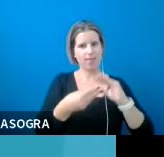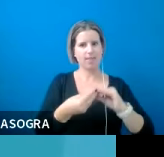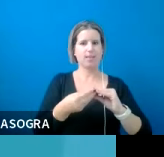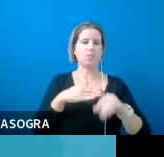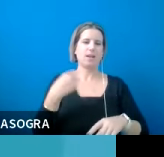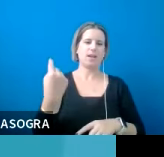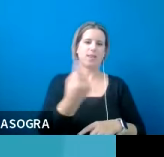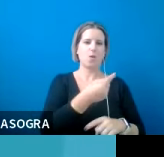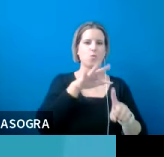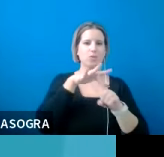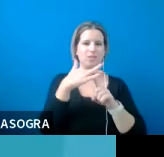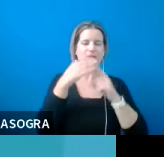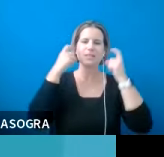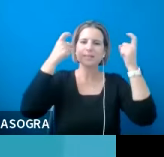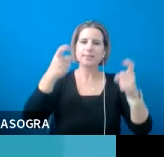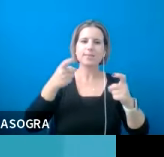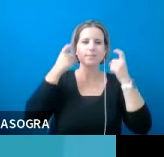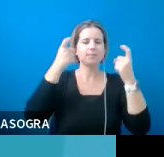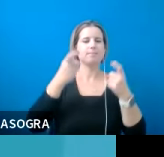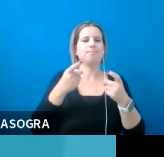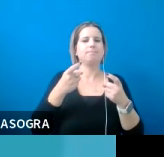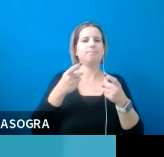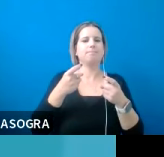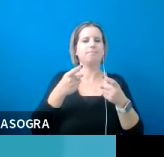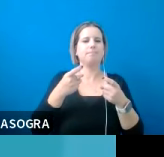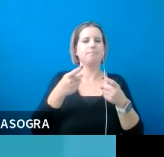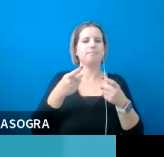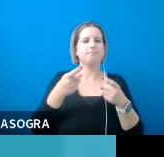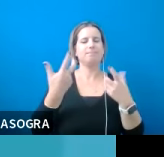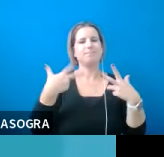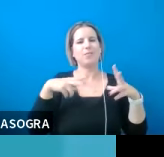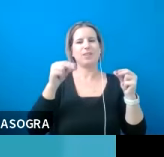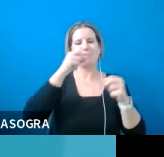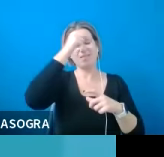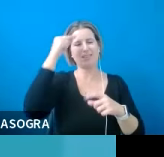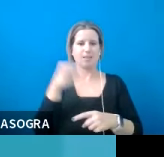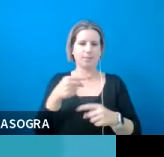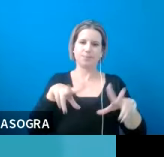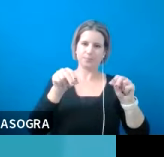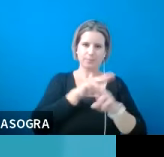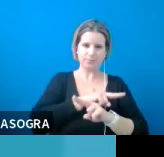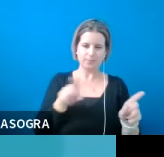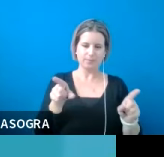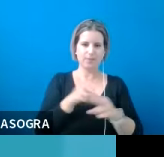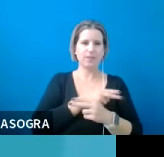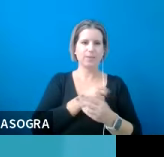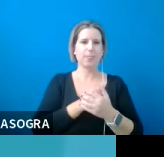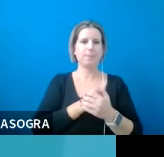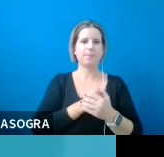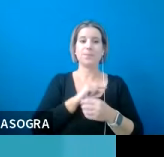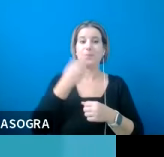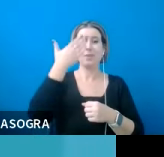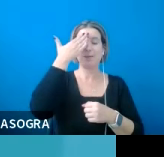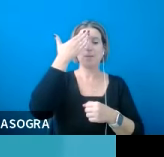situación intentando precisamente desembarazarnos de esas preconcepciones creo que nuestra principal